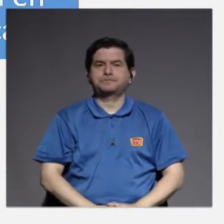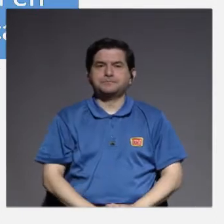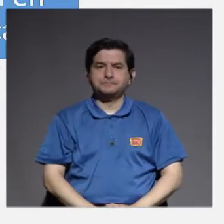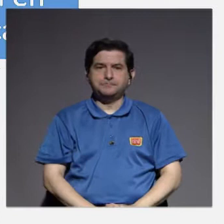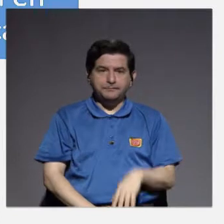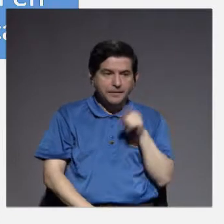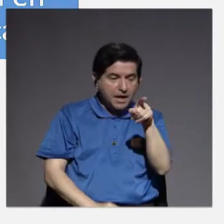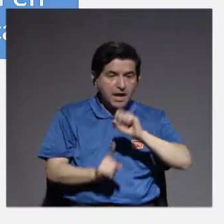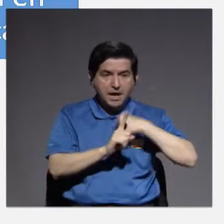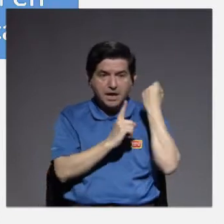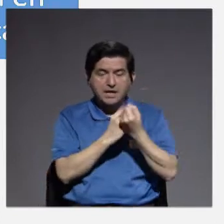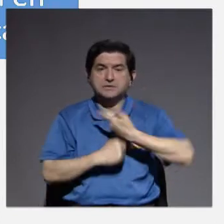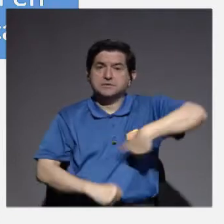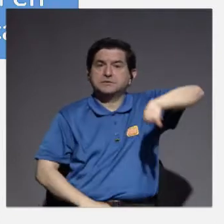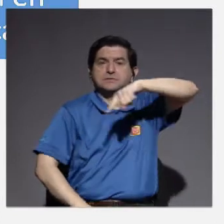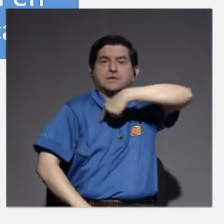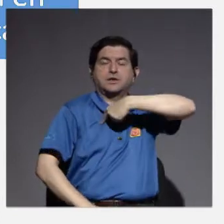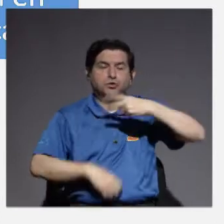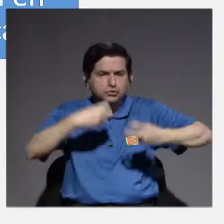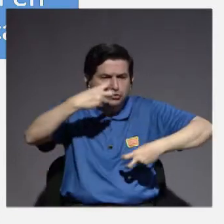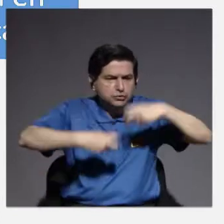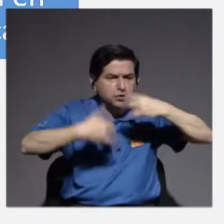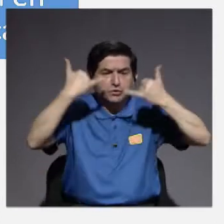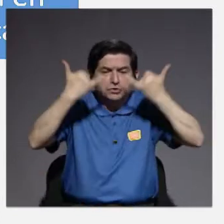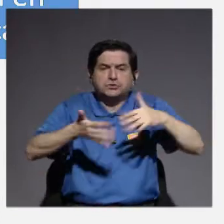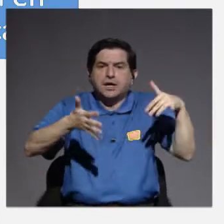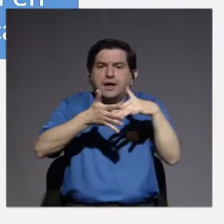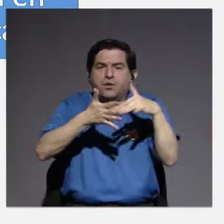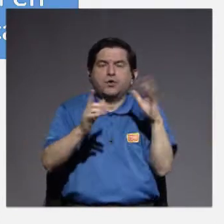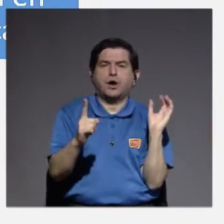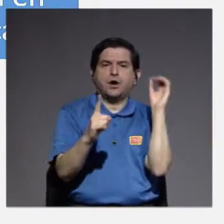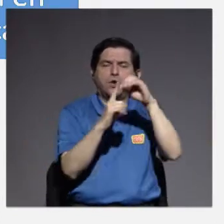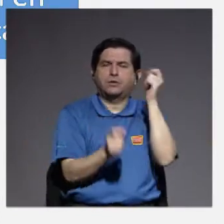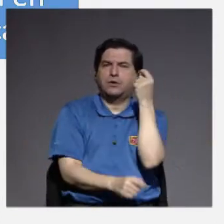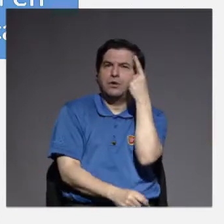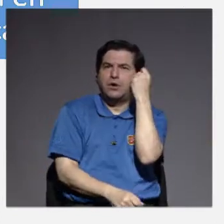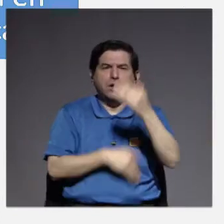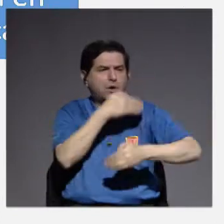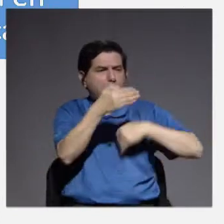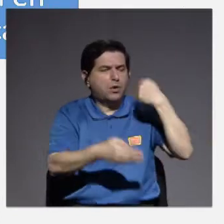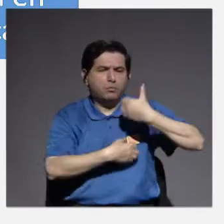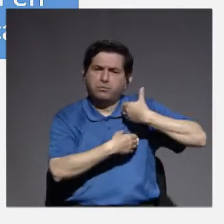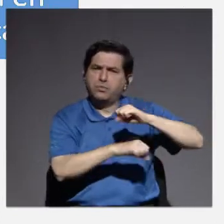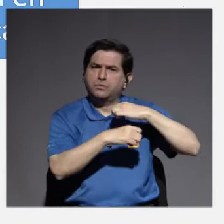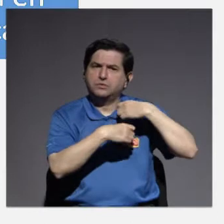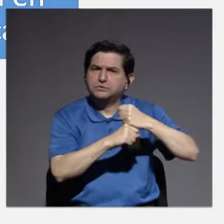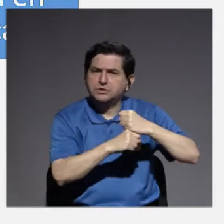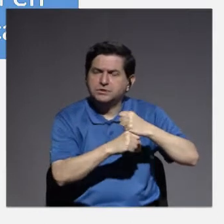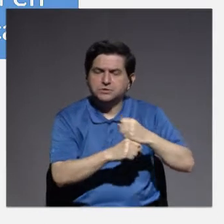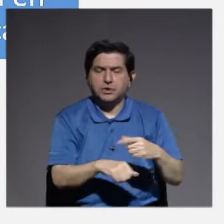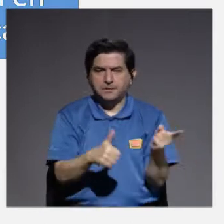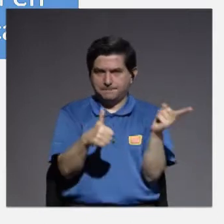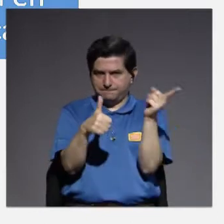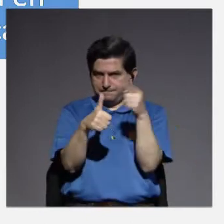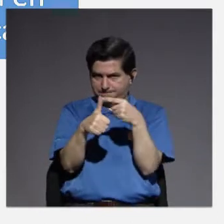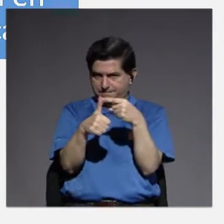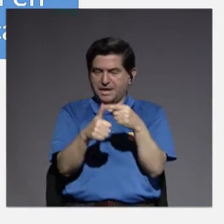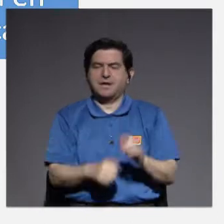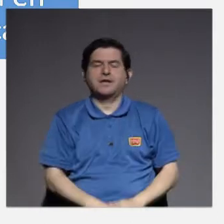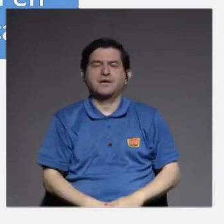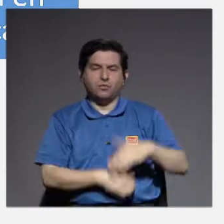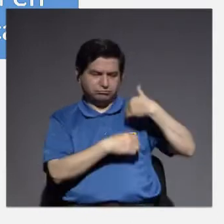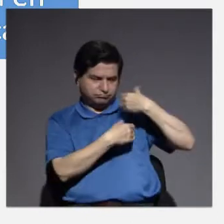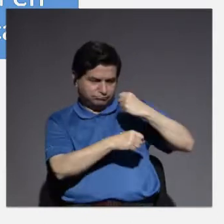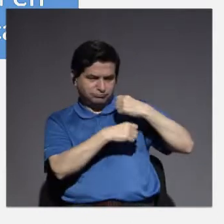eso es lo que nos lleva a la problemática de este estudio. El objetivo es entender los procesos municipales, entendiendo en primer lugar que los gobiernos